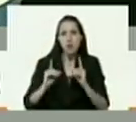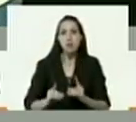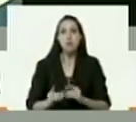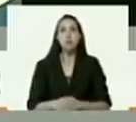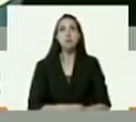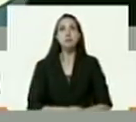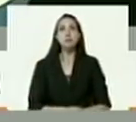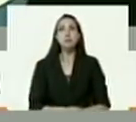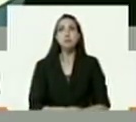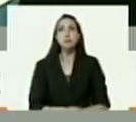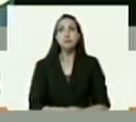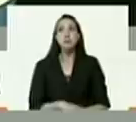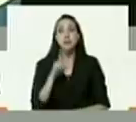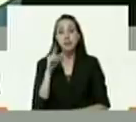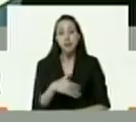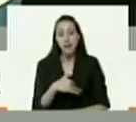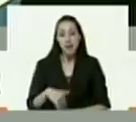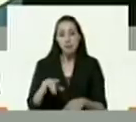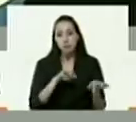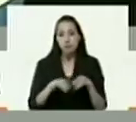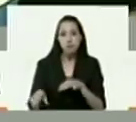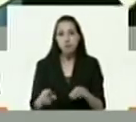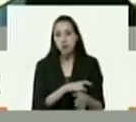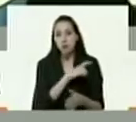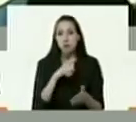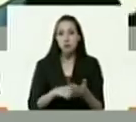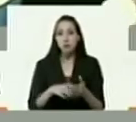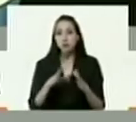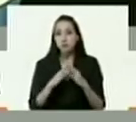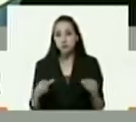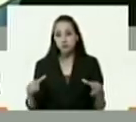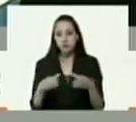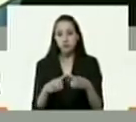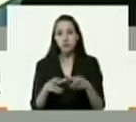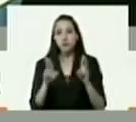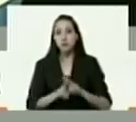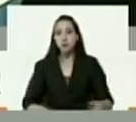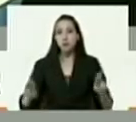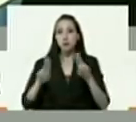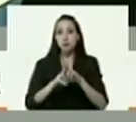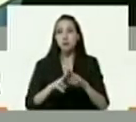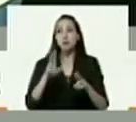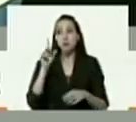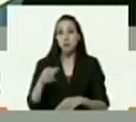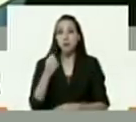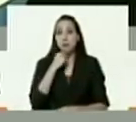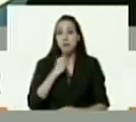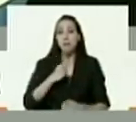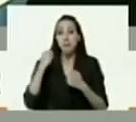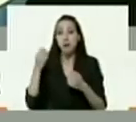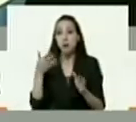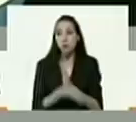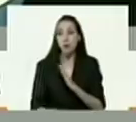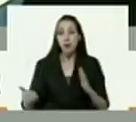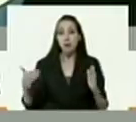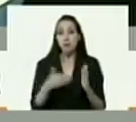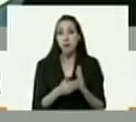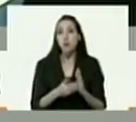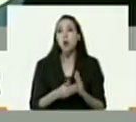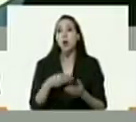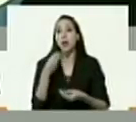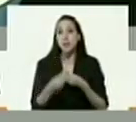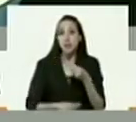general y todas las instancias y vocerías de la ONU deberían alzar su voz fuertemente para condenar la agresión que está sufriendo